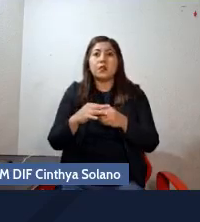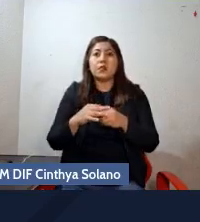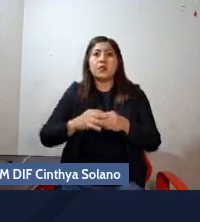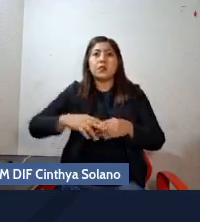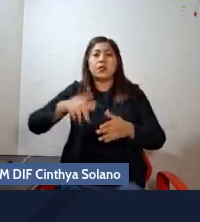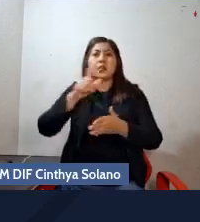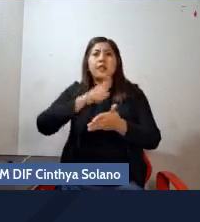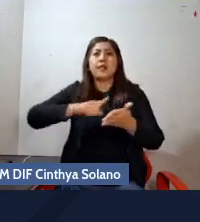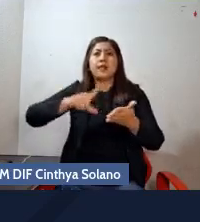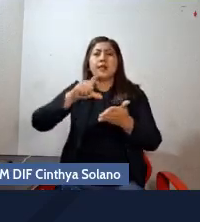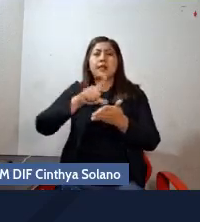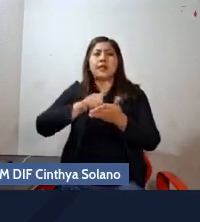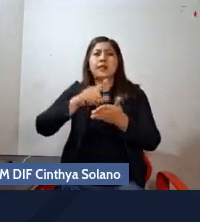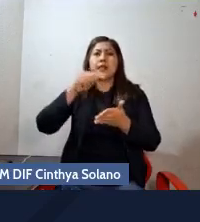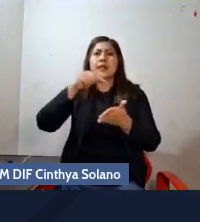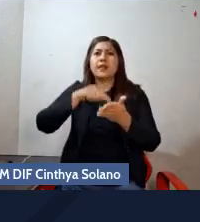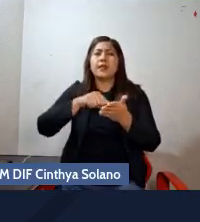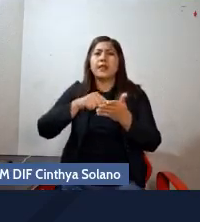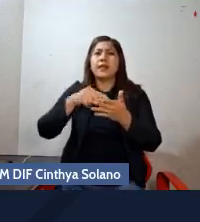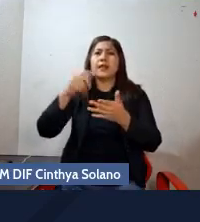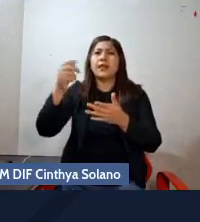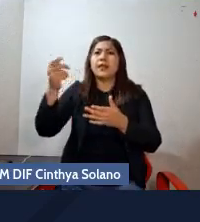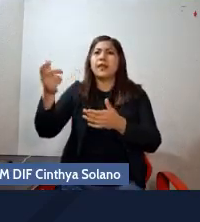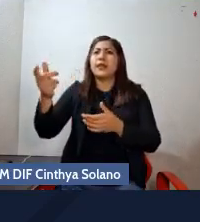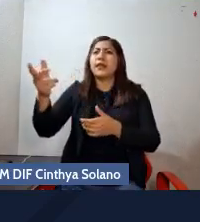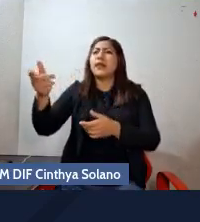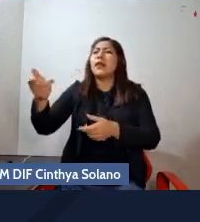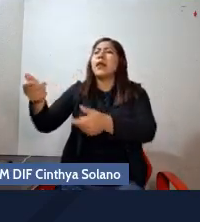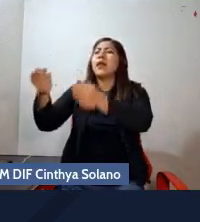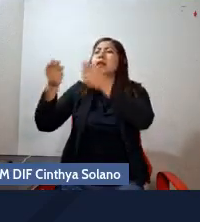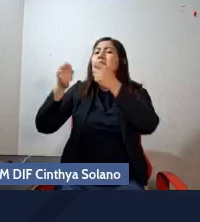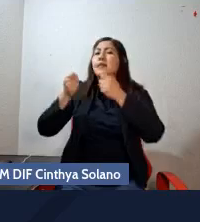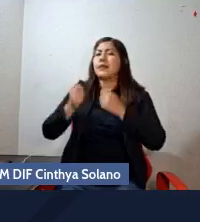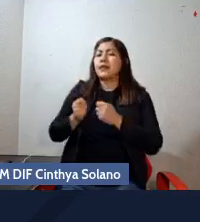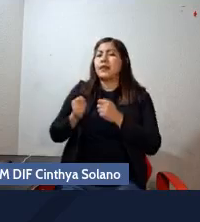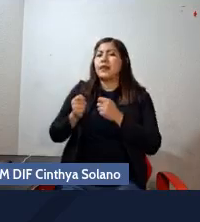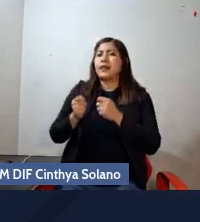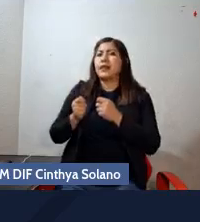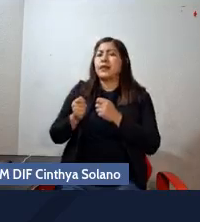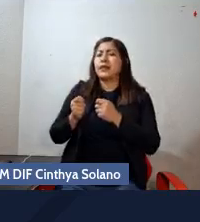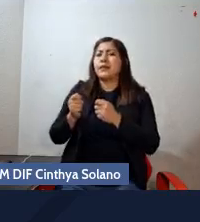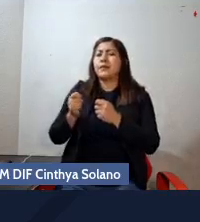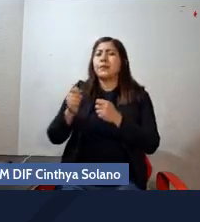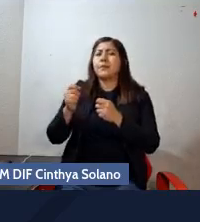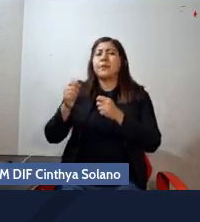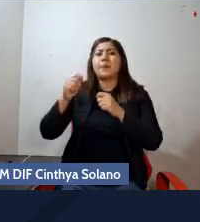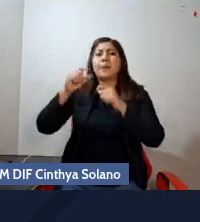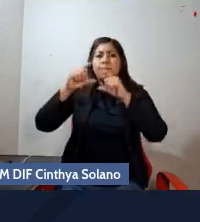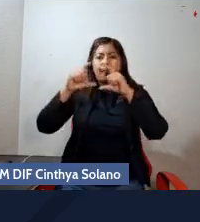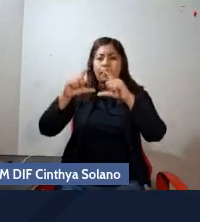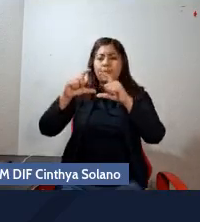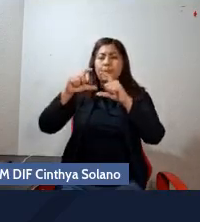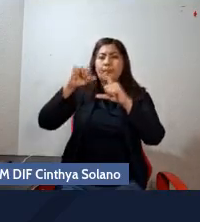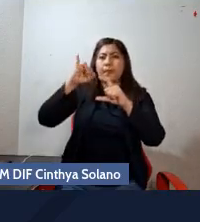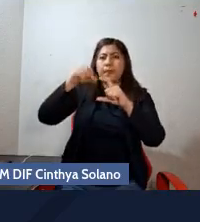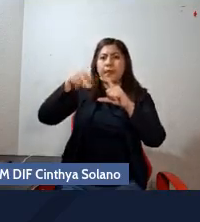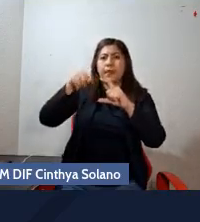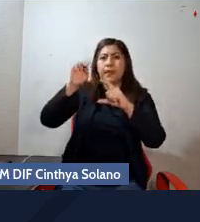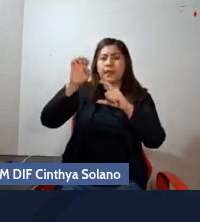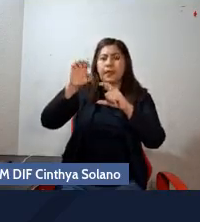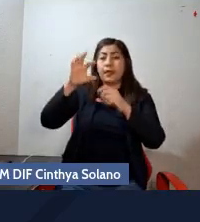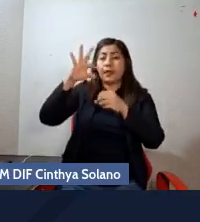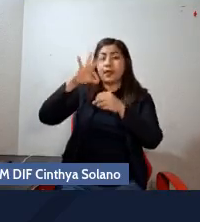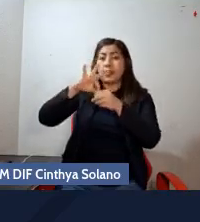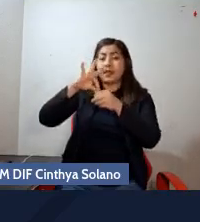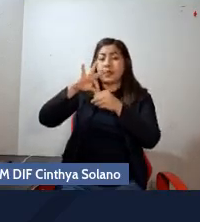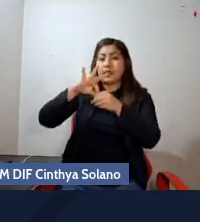más credenciales para votar de la ciudadanía. Por supuesto que se estaría incurriendo en delito